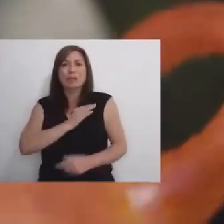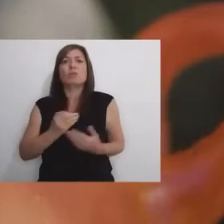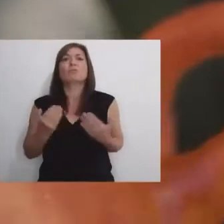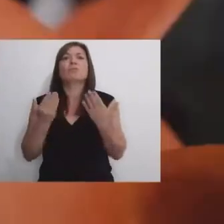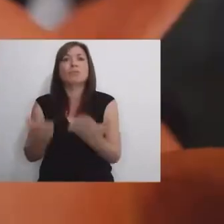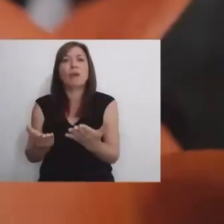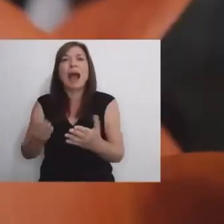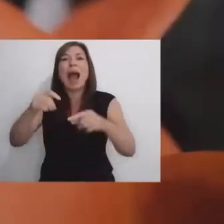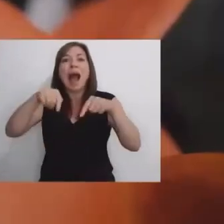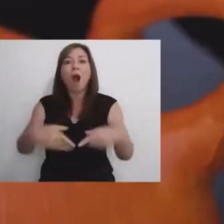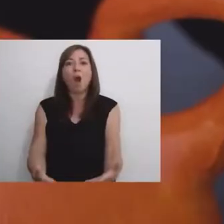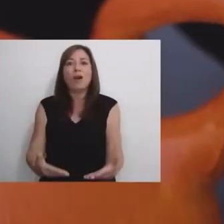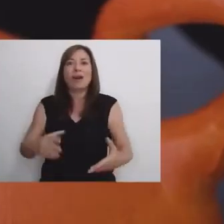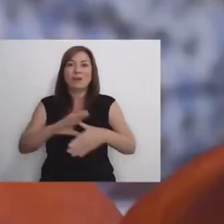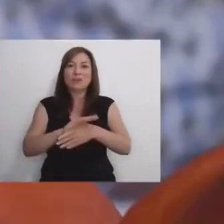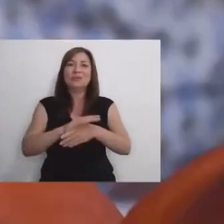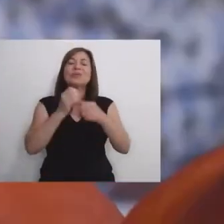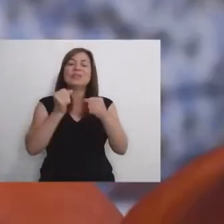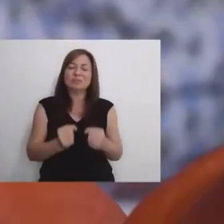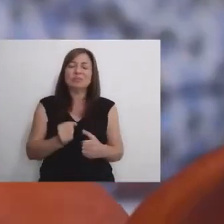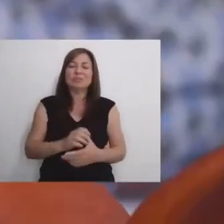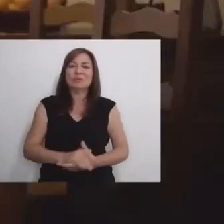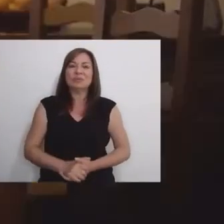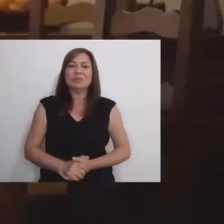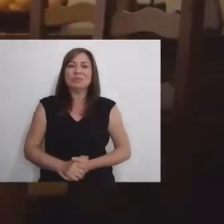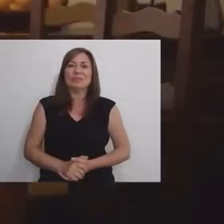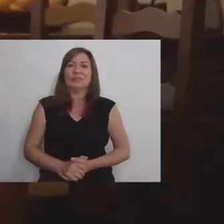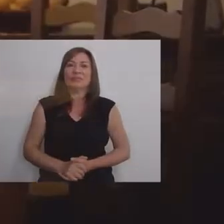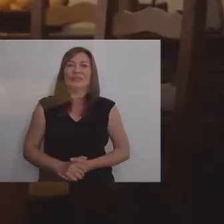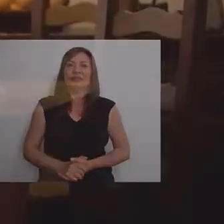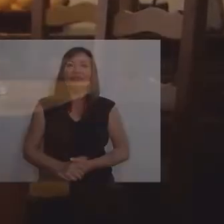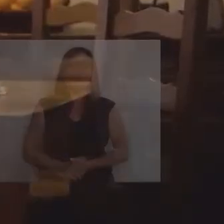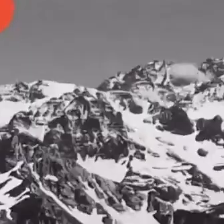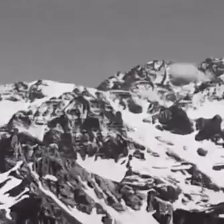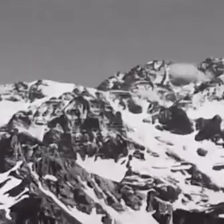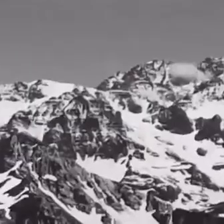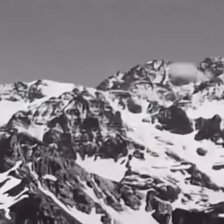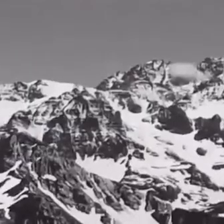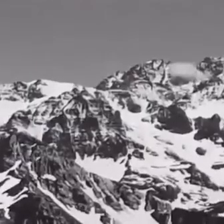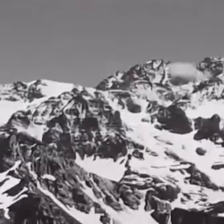pensiones, ahora, porque juntos es posible.